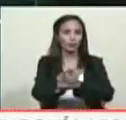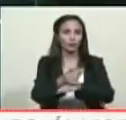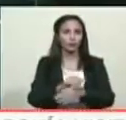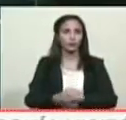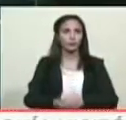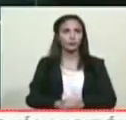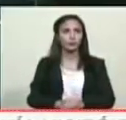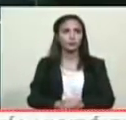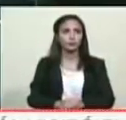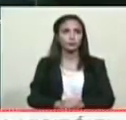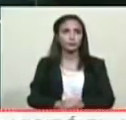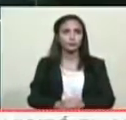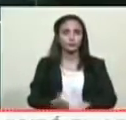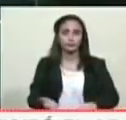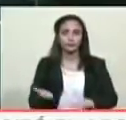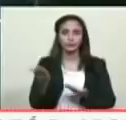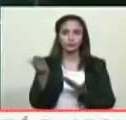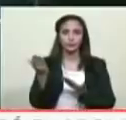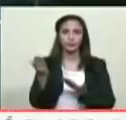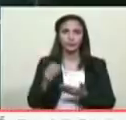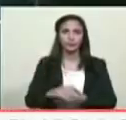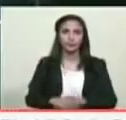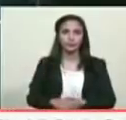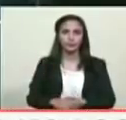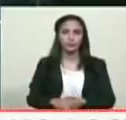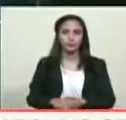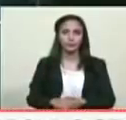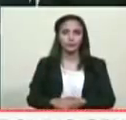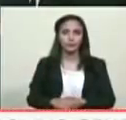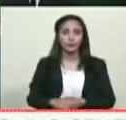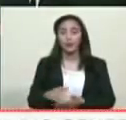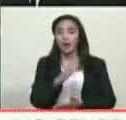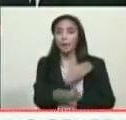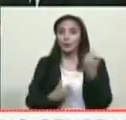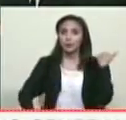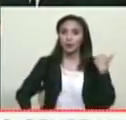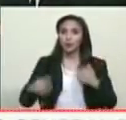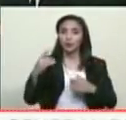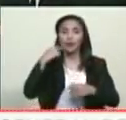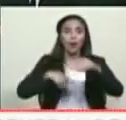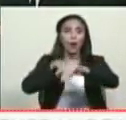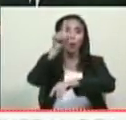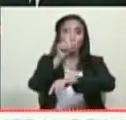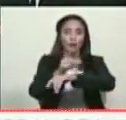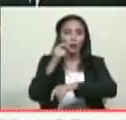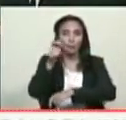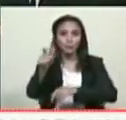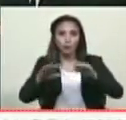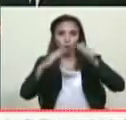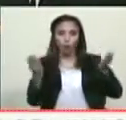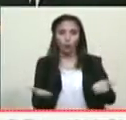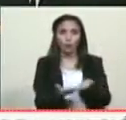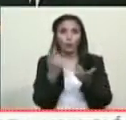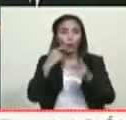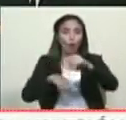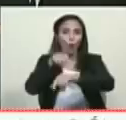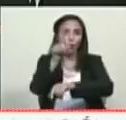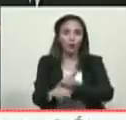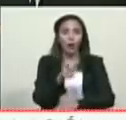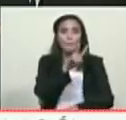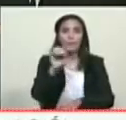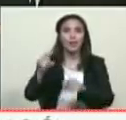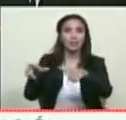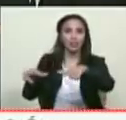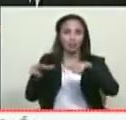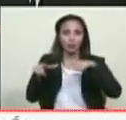Academia al excelentísimo Evo Morales, quien ha sido la única personalidad del mundo que ha recibido más de 20